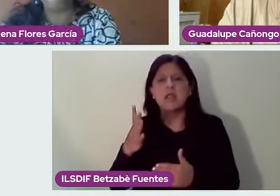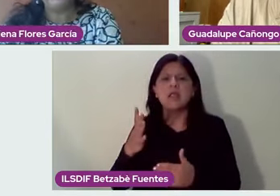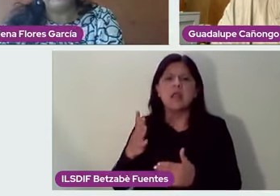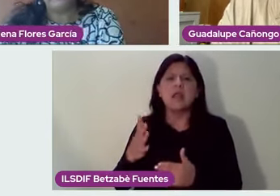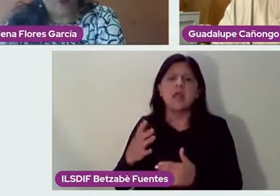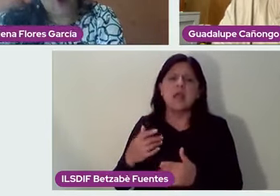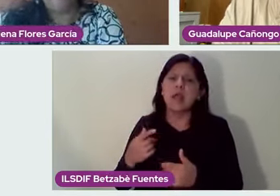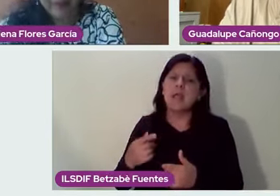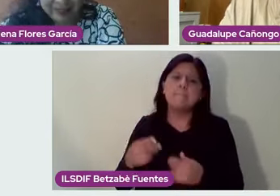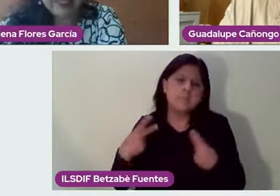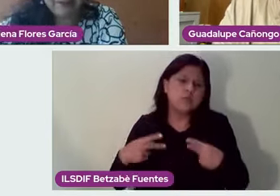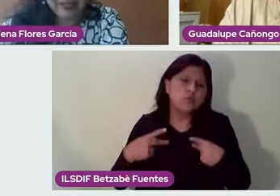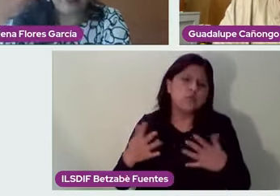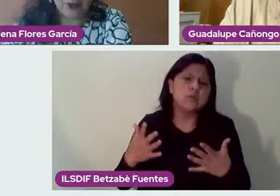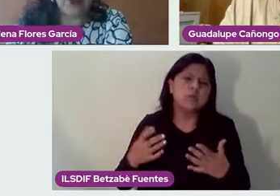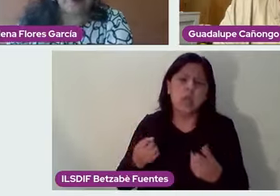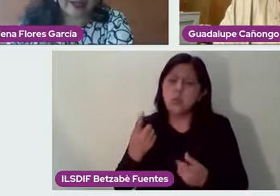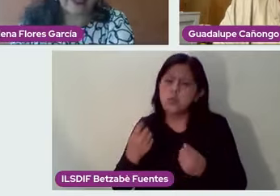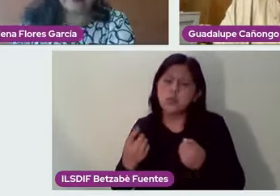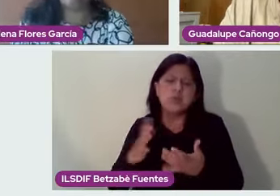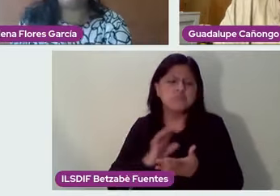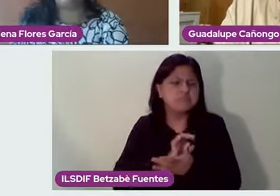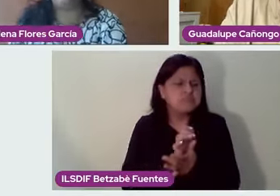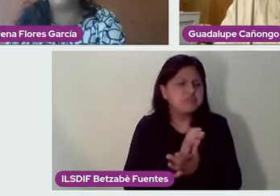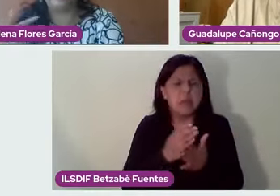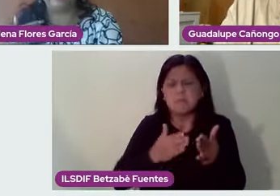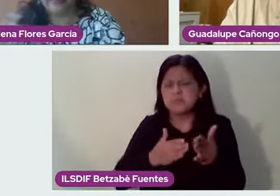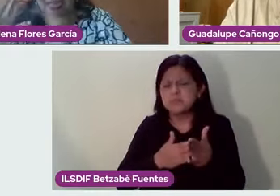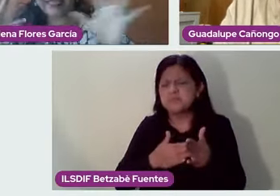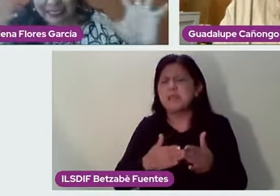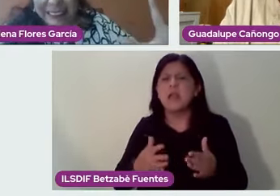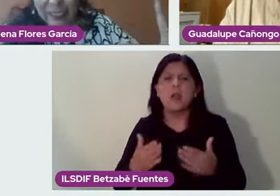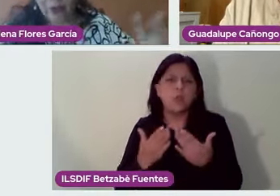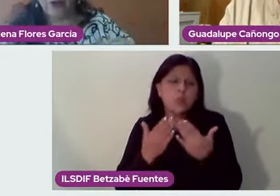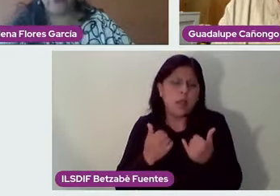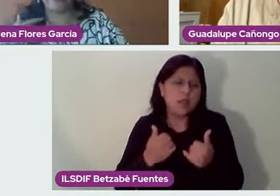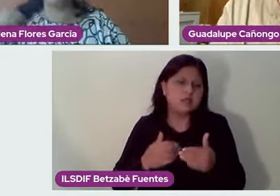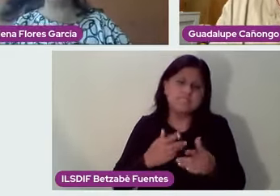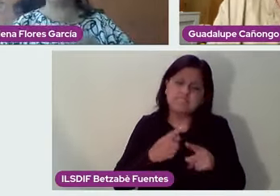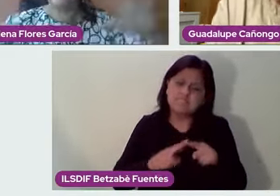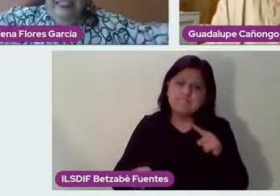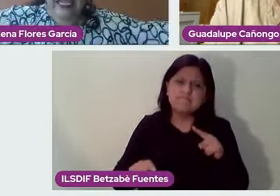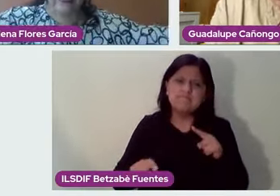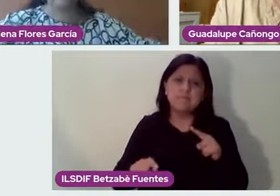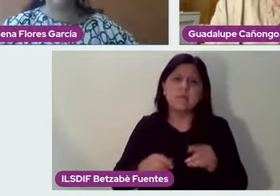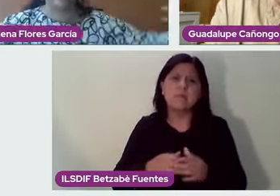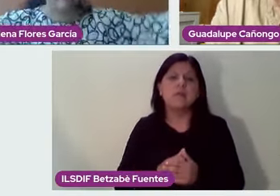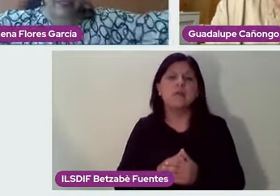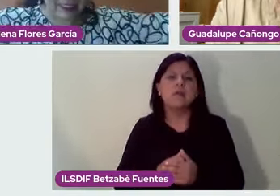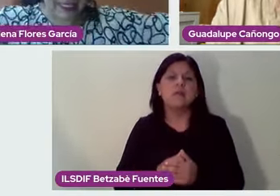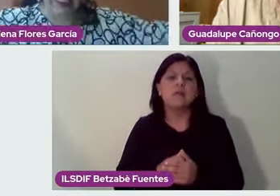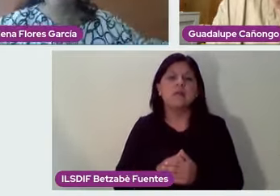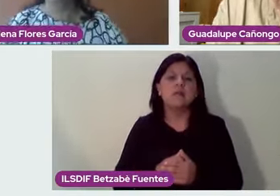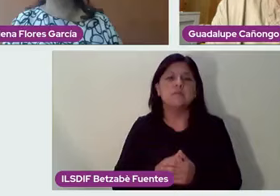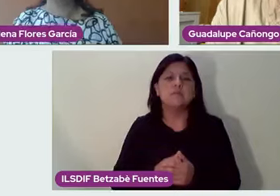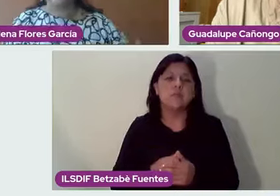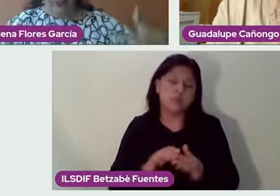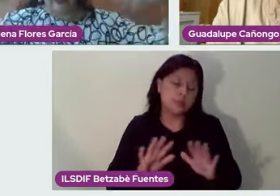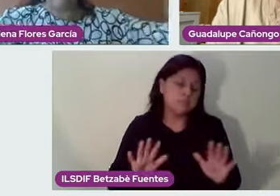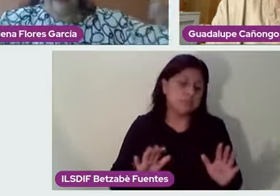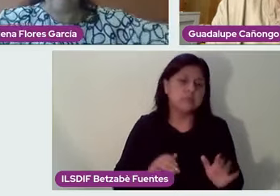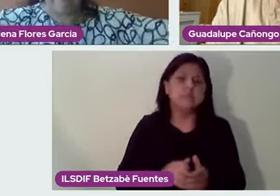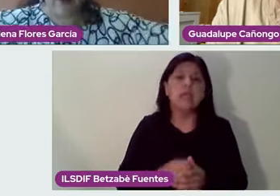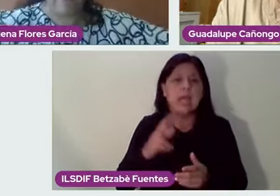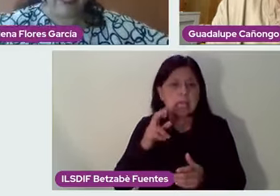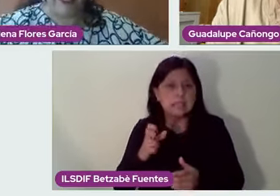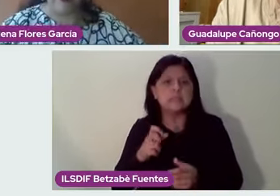vulnerable por discriminación o barreras, Sí. efectivamente, que hay que decirlo, ¿no? Que no están allí Tal nada más cual. vulnerables así, sino es